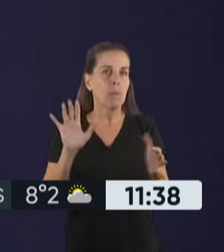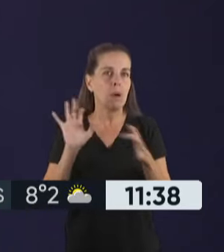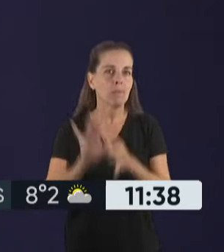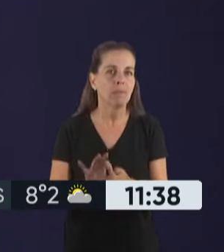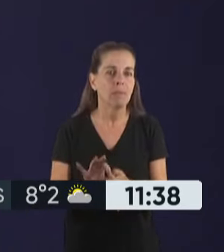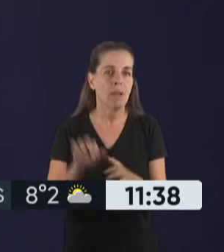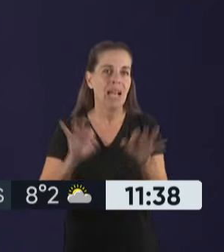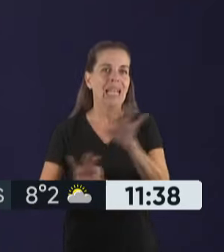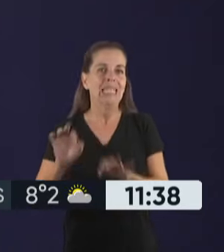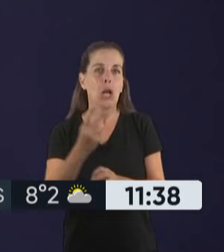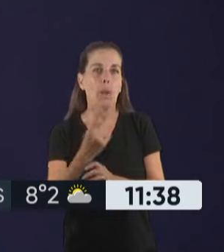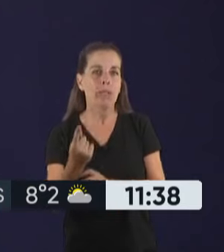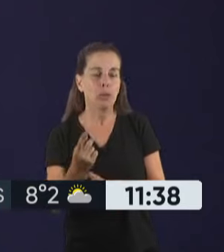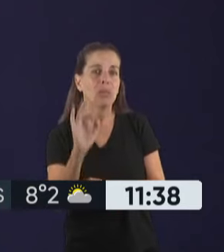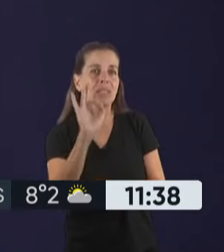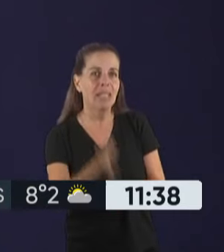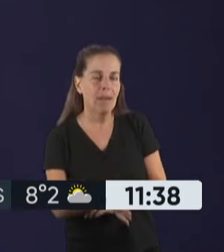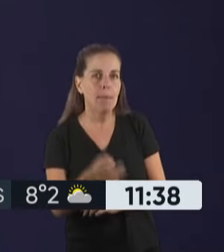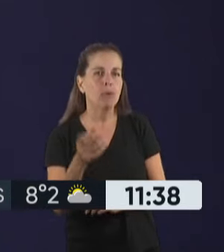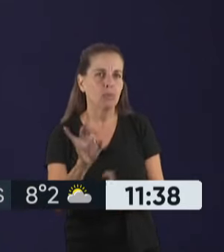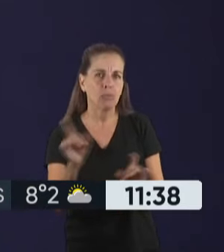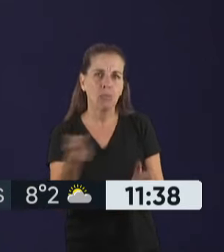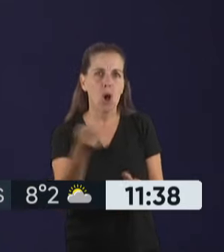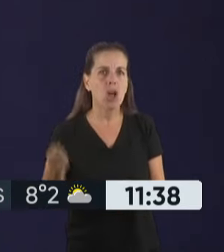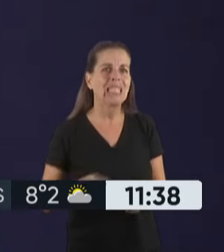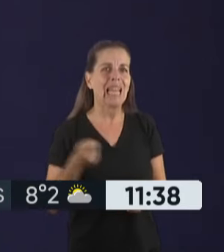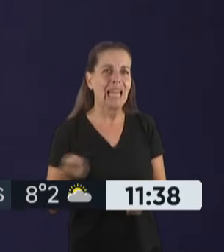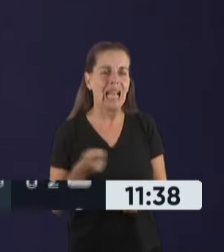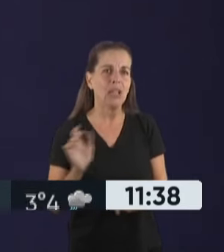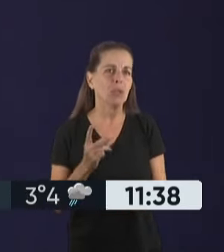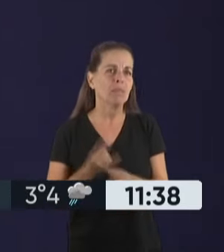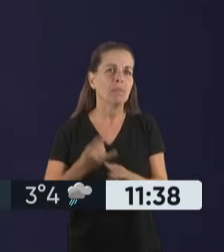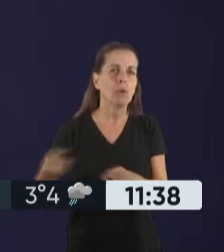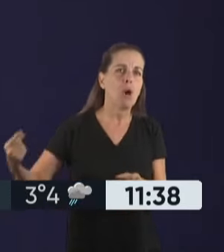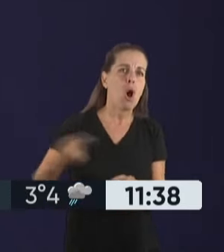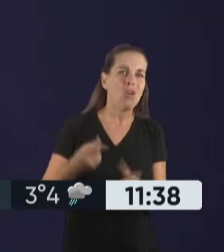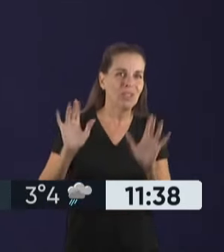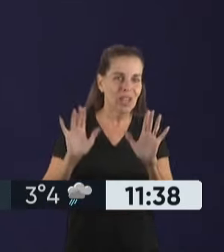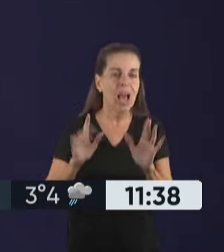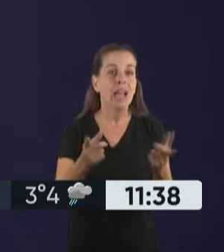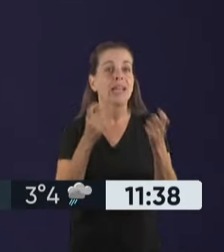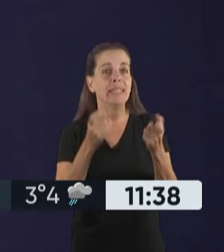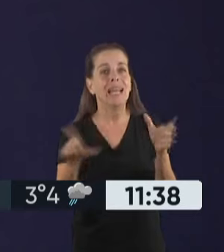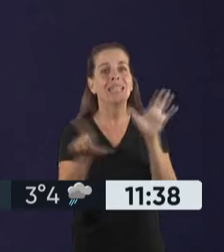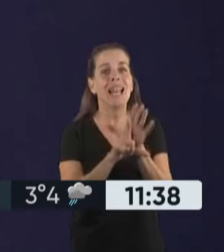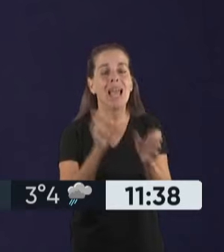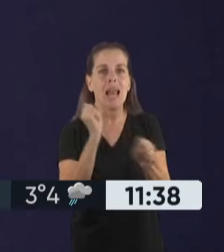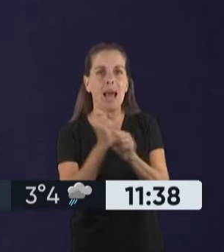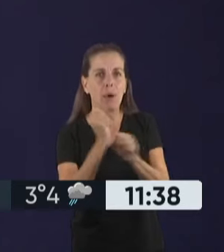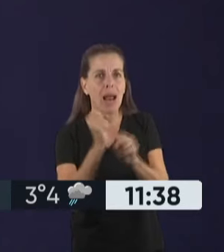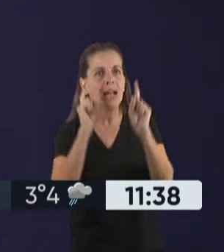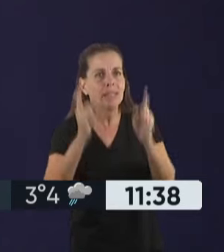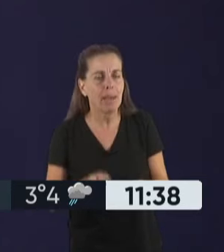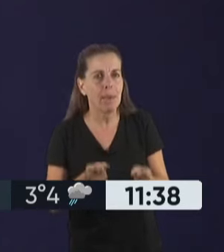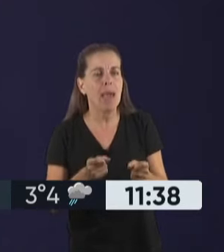sabemos todos que en Argentina son difíciles de encontrar necesitas una legislación laboral también acorde y